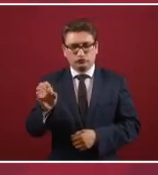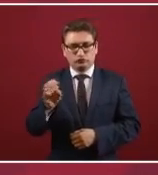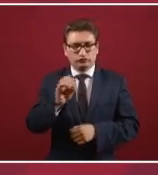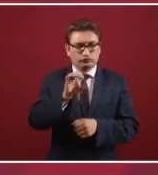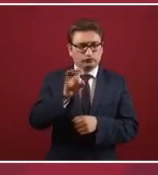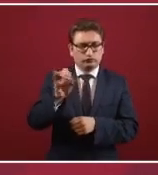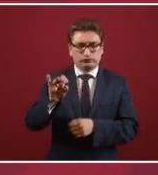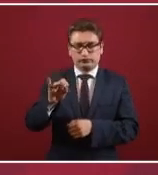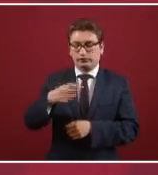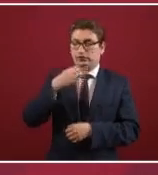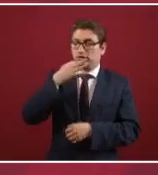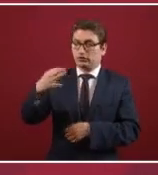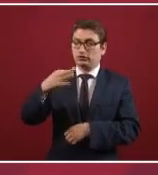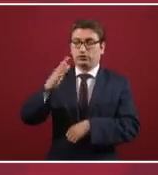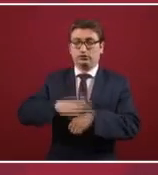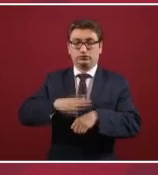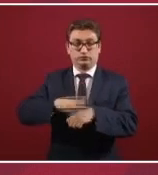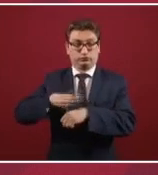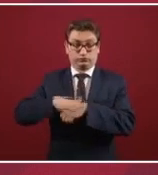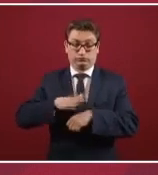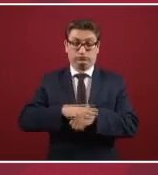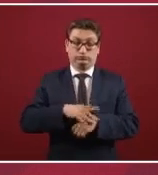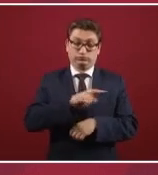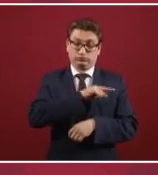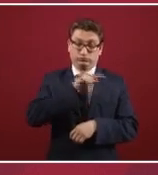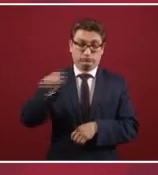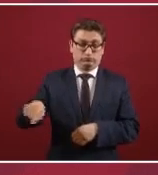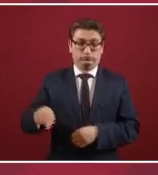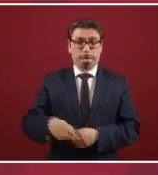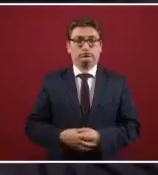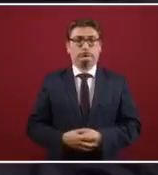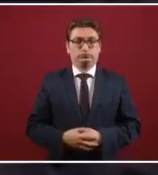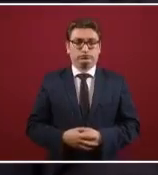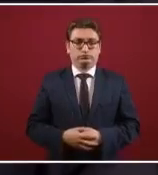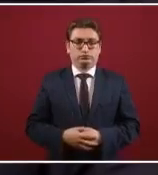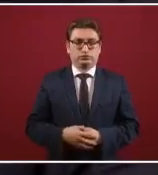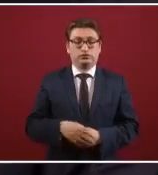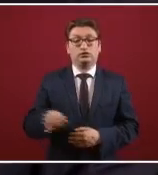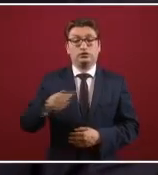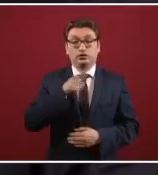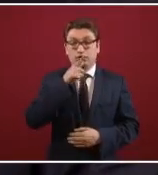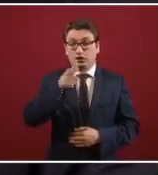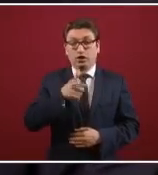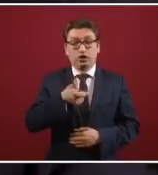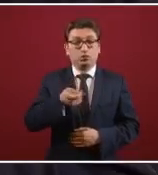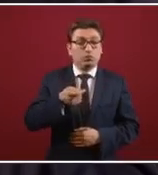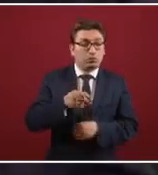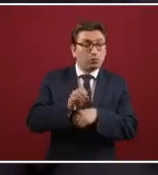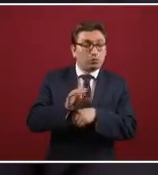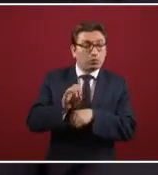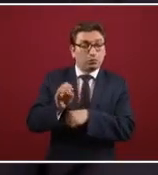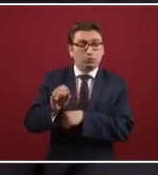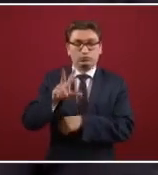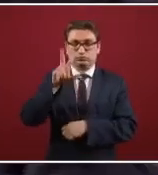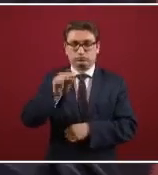ahí van a ir y una vez que lo sabes nada de poquito porque